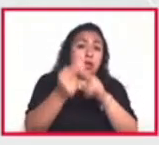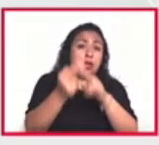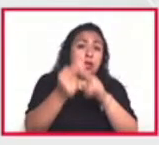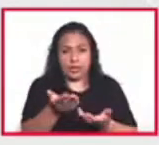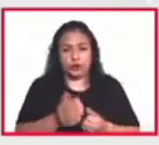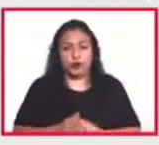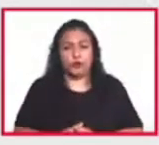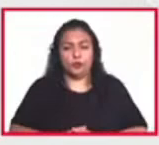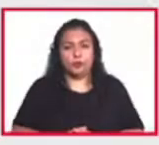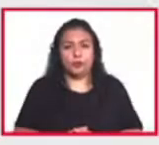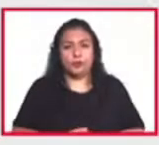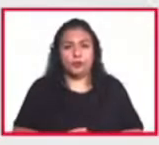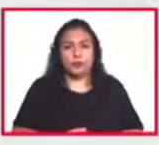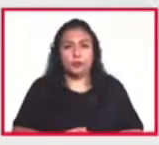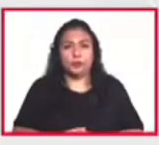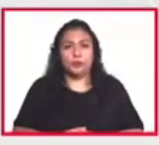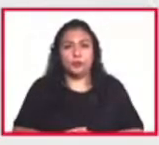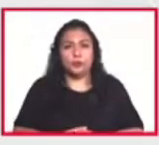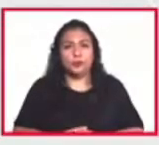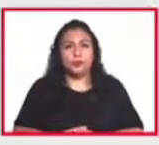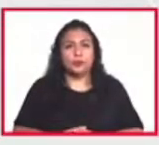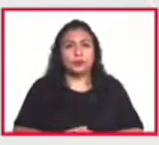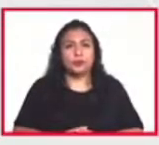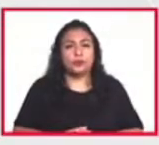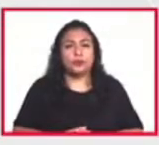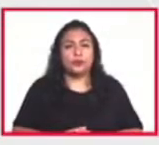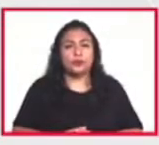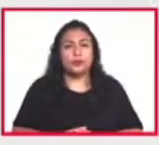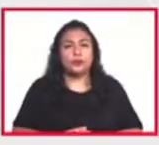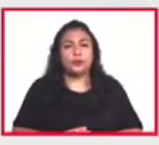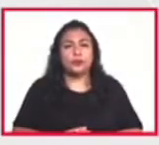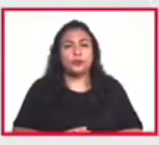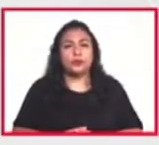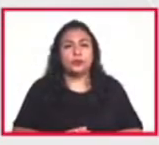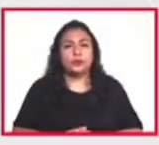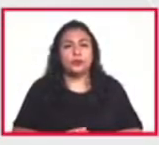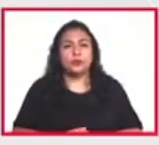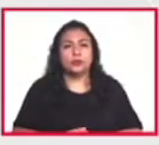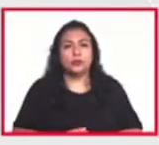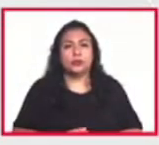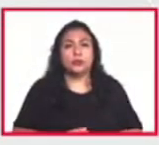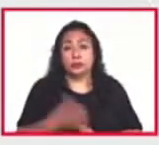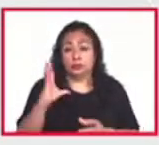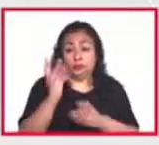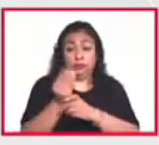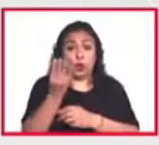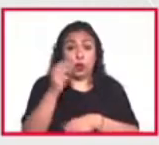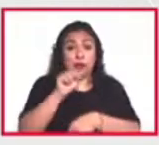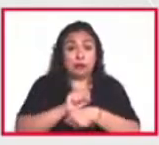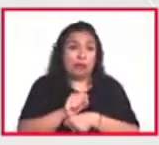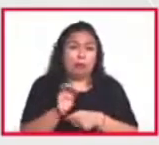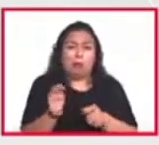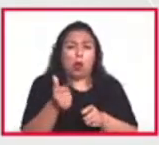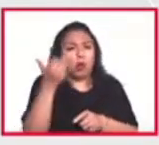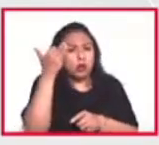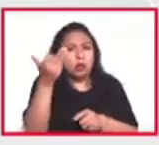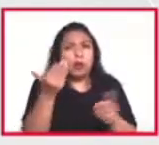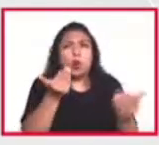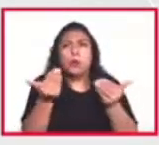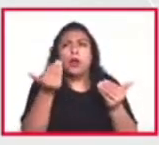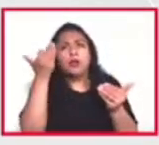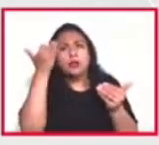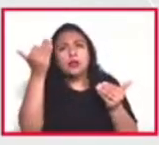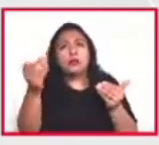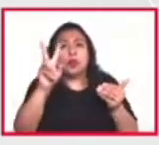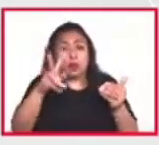Vamos a estar juntos todos en esta aventura durante 9 semanas, y no solamente eso es un tiempo mínimo a comparación de pues, el tiempo que estaremos